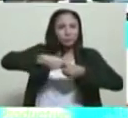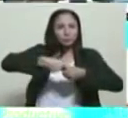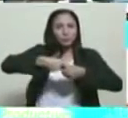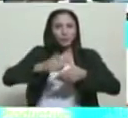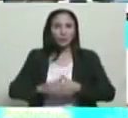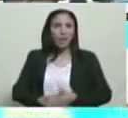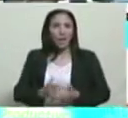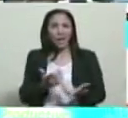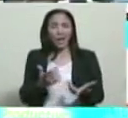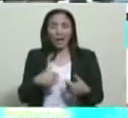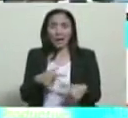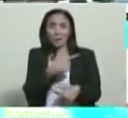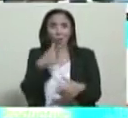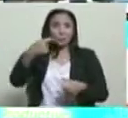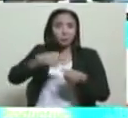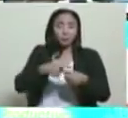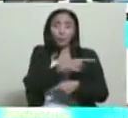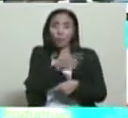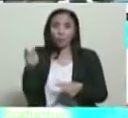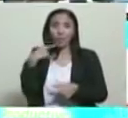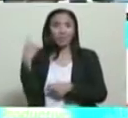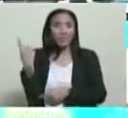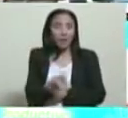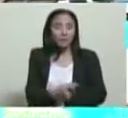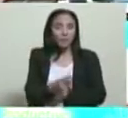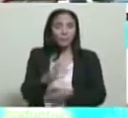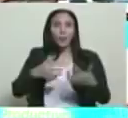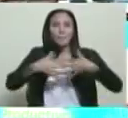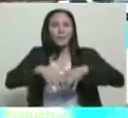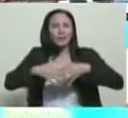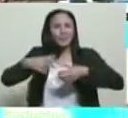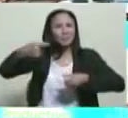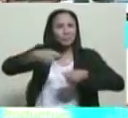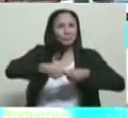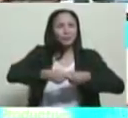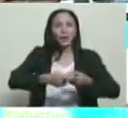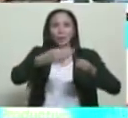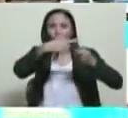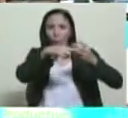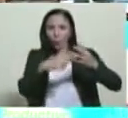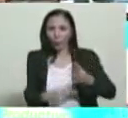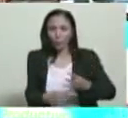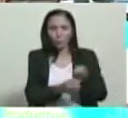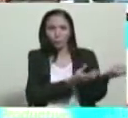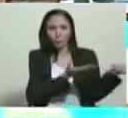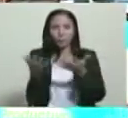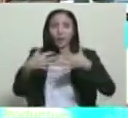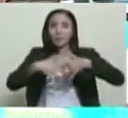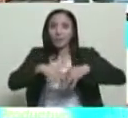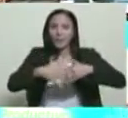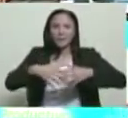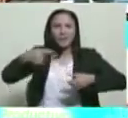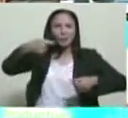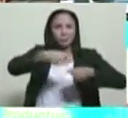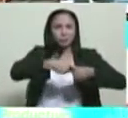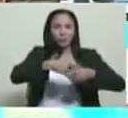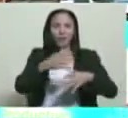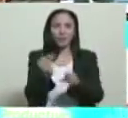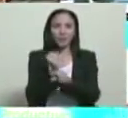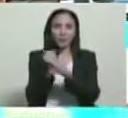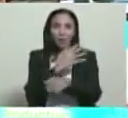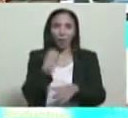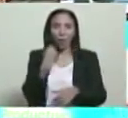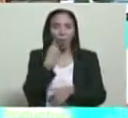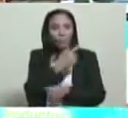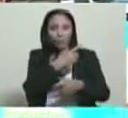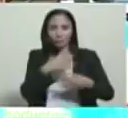no cumplimiento. Usted me le garantiza, presidenta de Pequivén, la materia prima a esta industria de la misión Chamba Juvenil